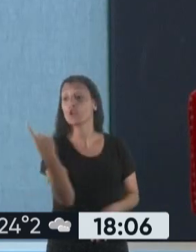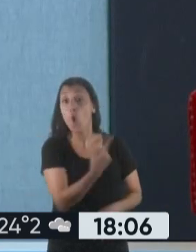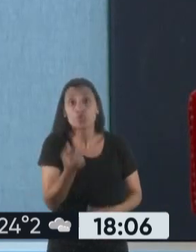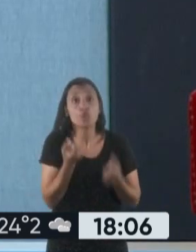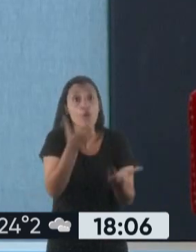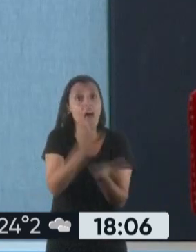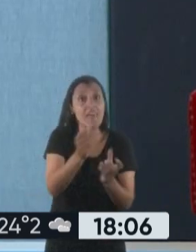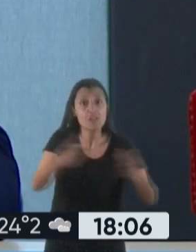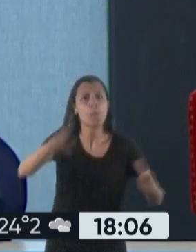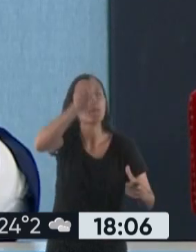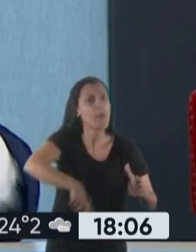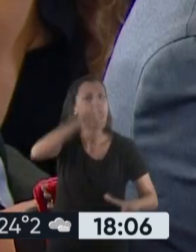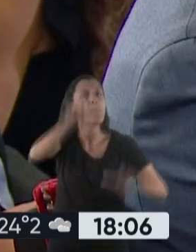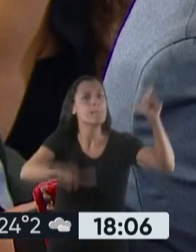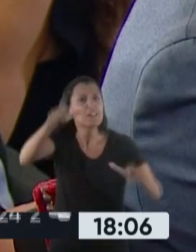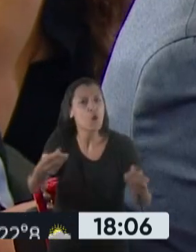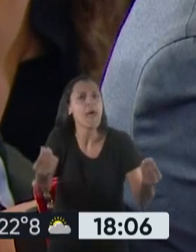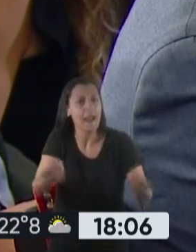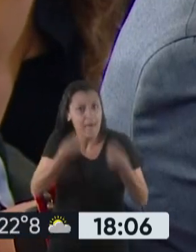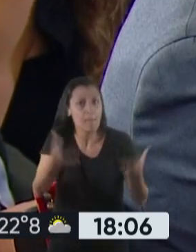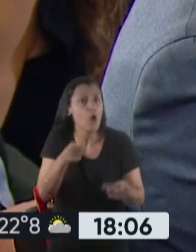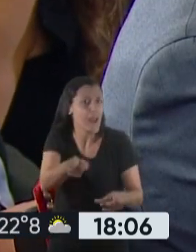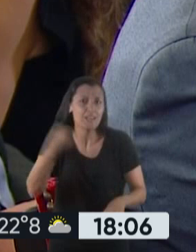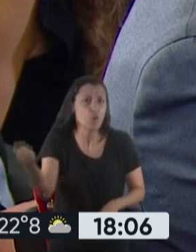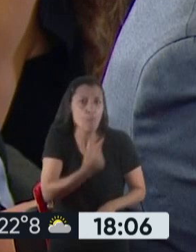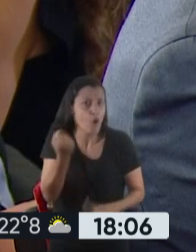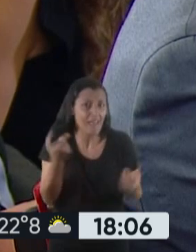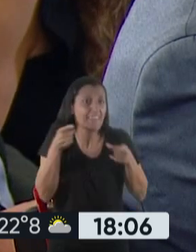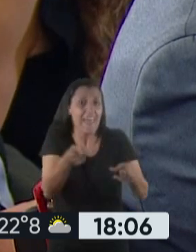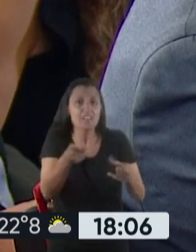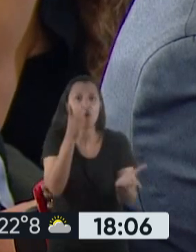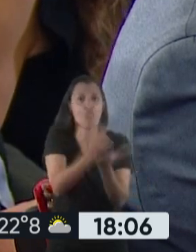mejor ciudadanía. Simplemente eso, nada más y nada menos, eso.